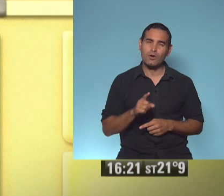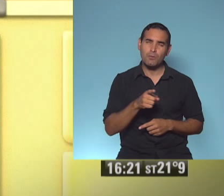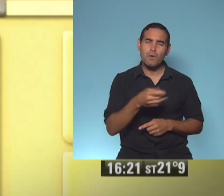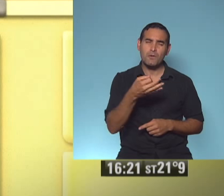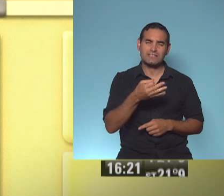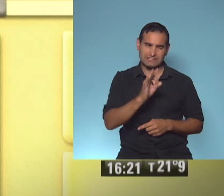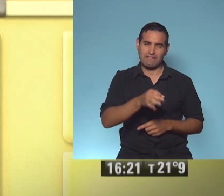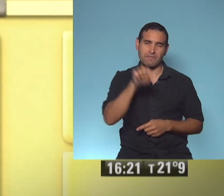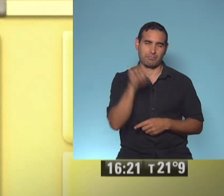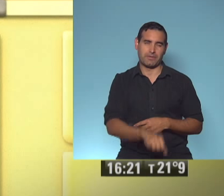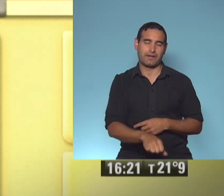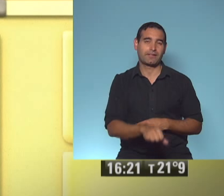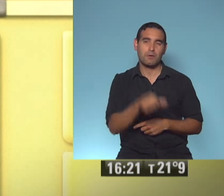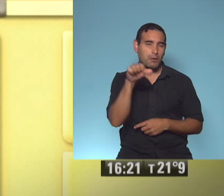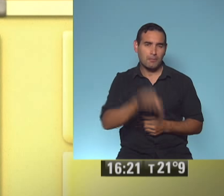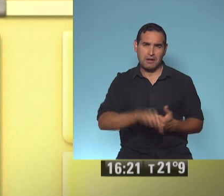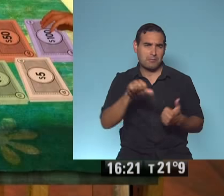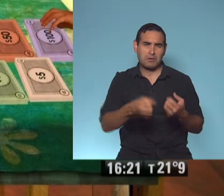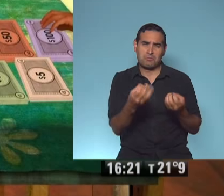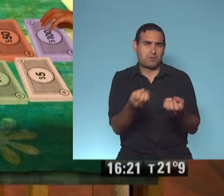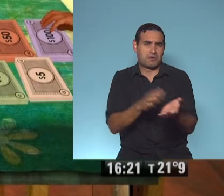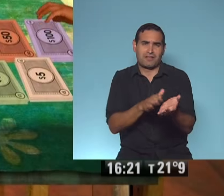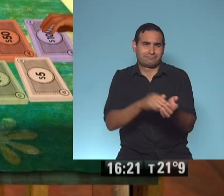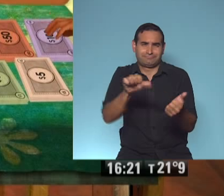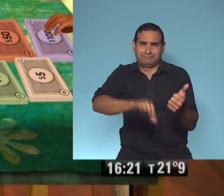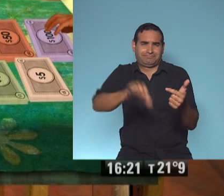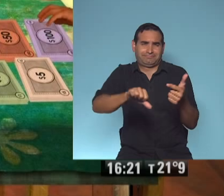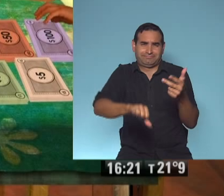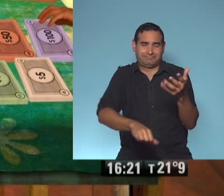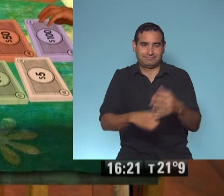buen perdedor. Perdés muy bien.